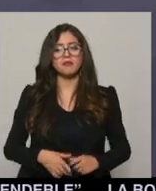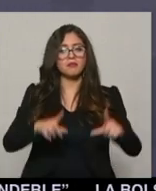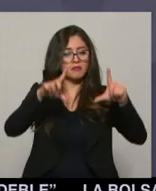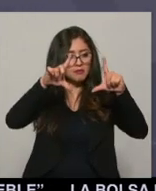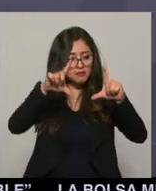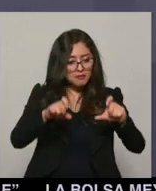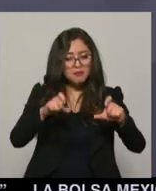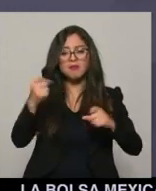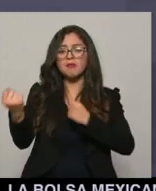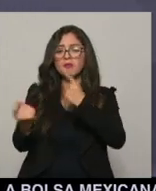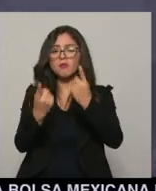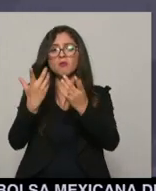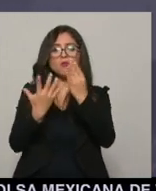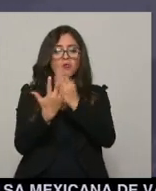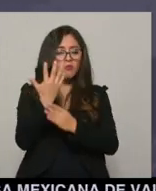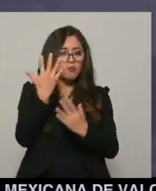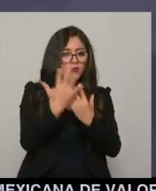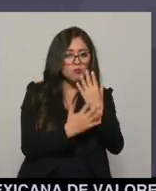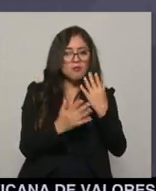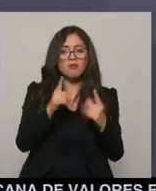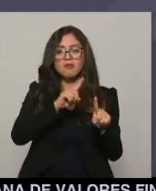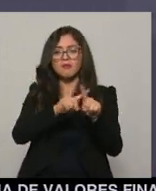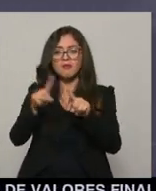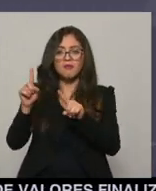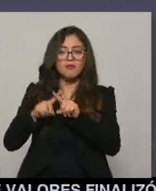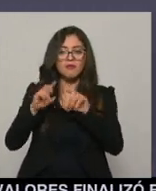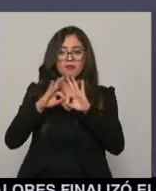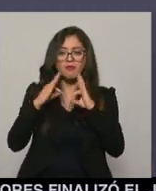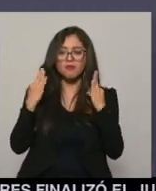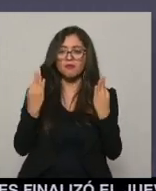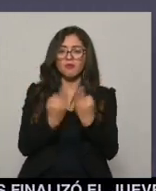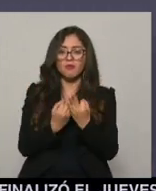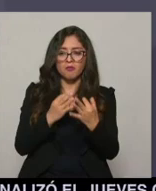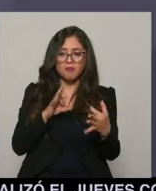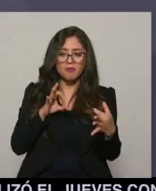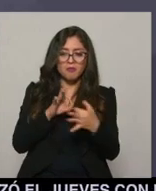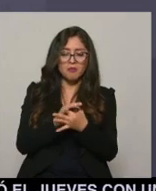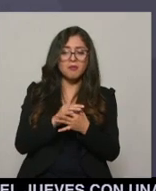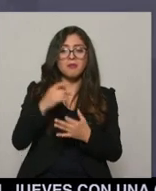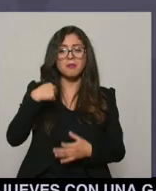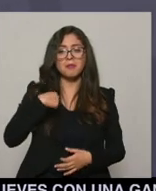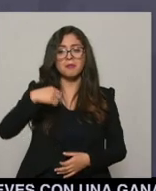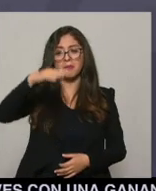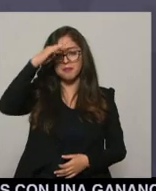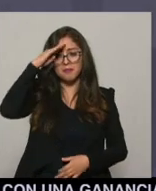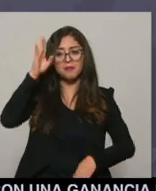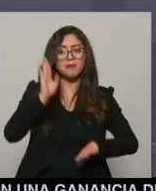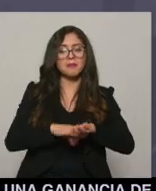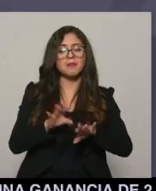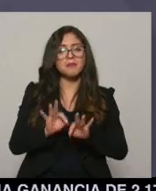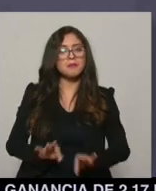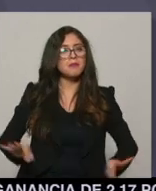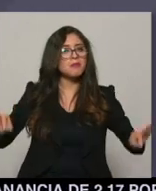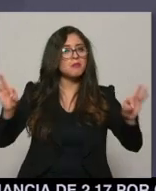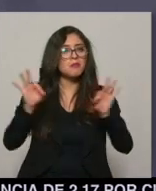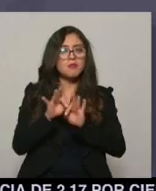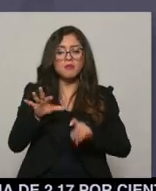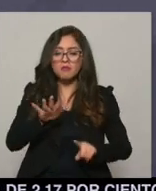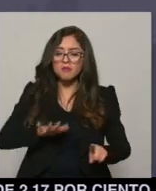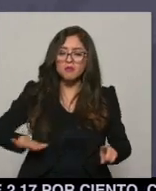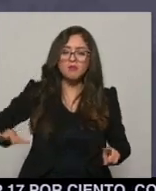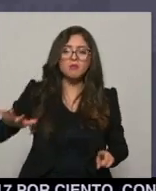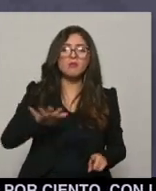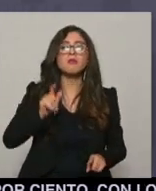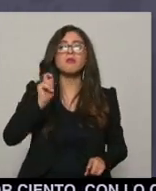guantes y en cuestiones físicas todo eso, ¿no? Pero creo que lo más importante es resaltar que nosotros